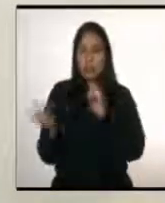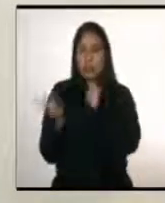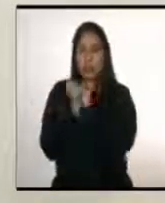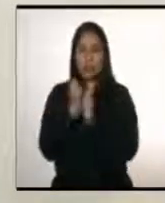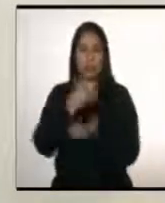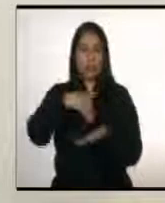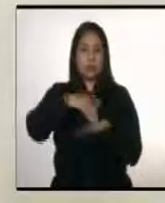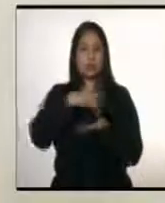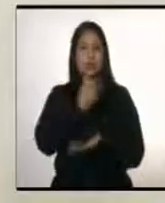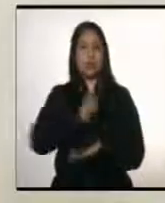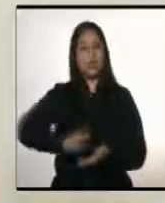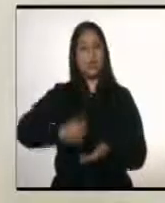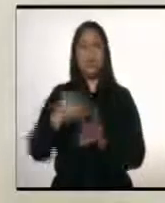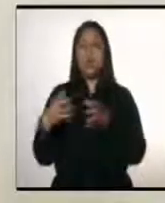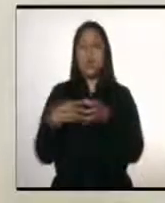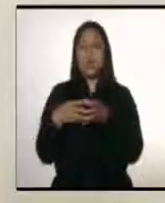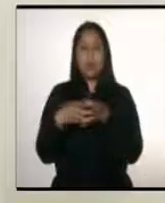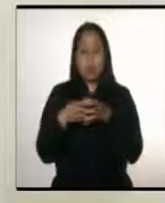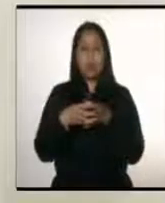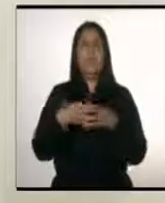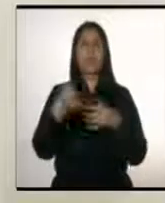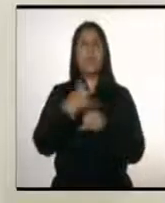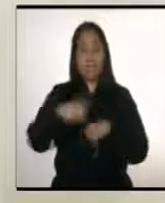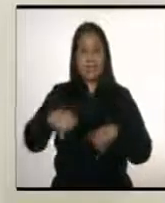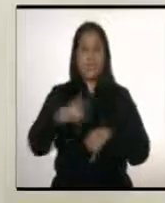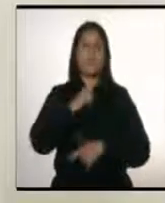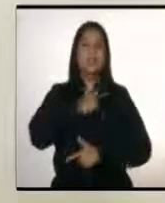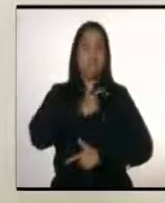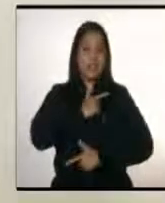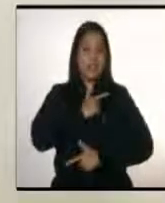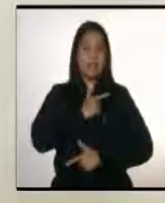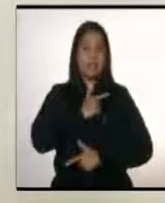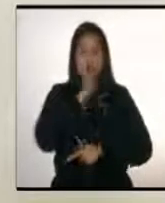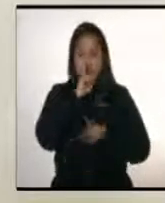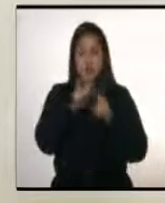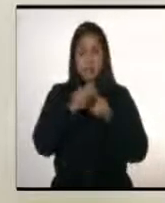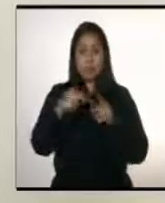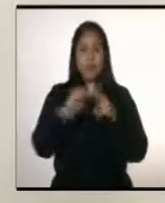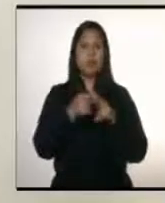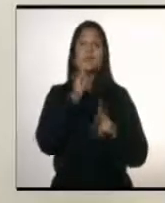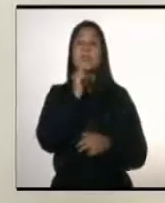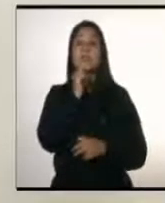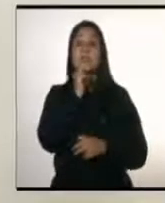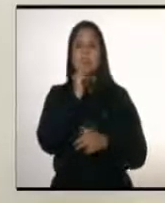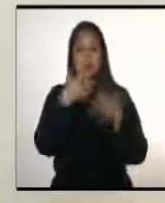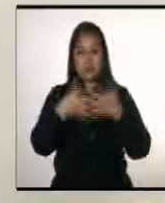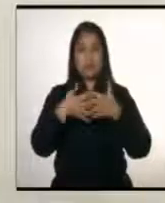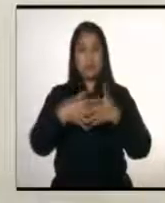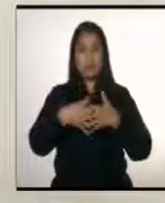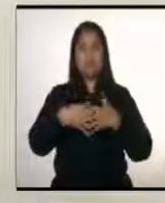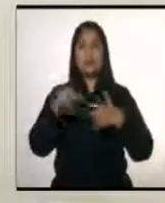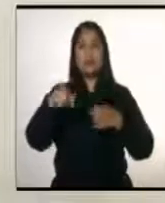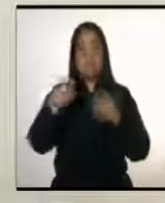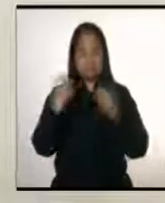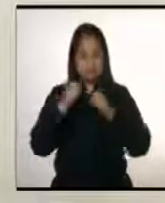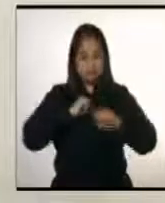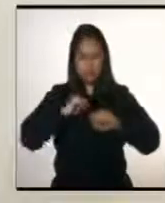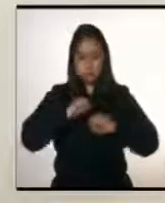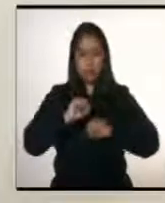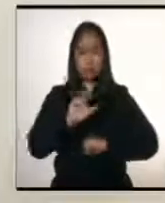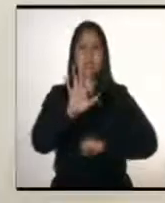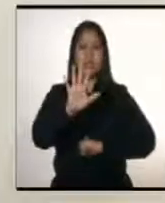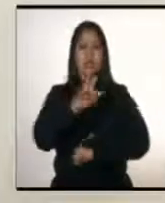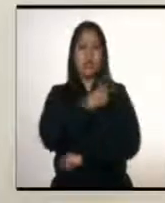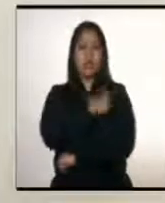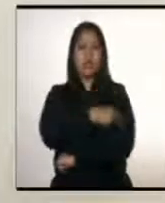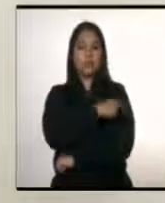el Cuerpo de Ingenieros del Ejército y la iniciativa privada estamos haciendo de abrir 5 hospitales temporales que